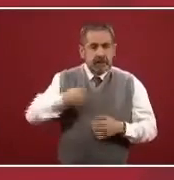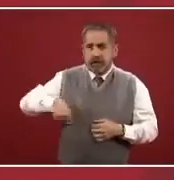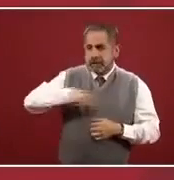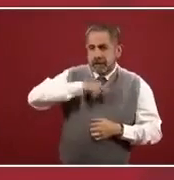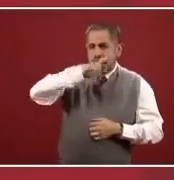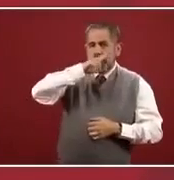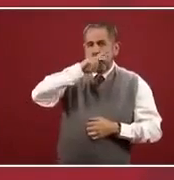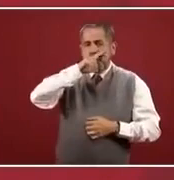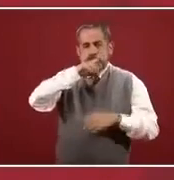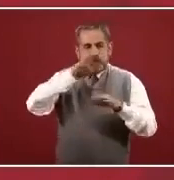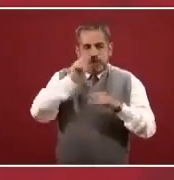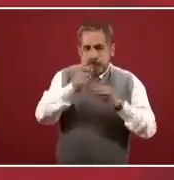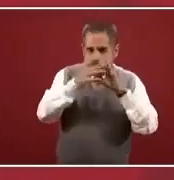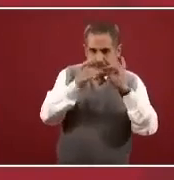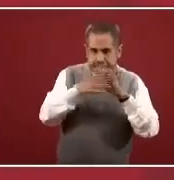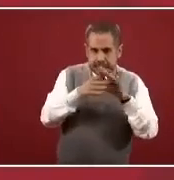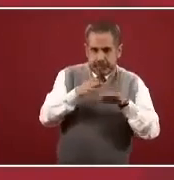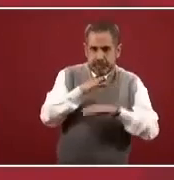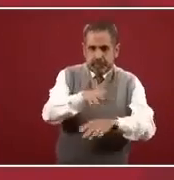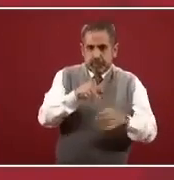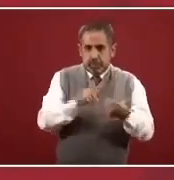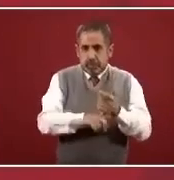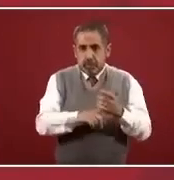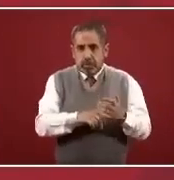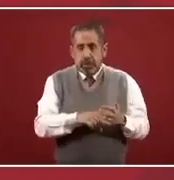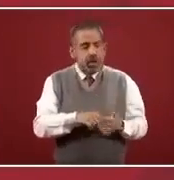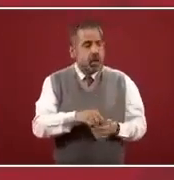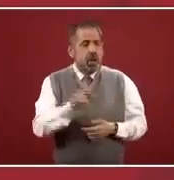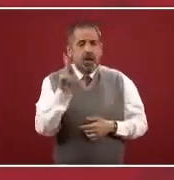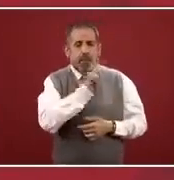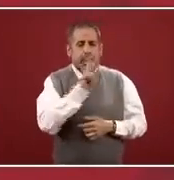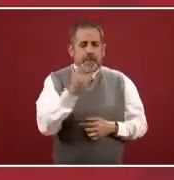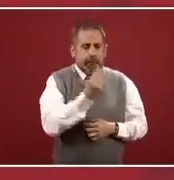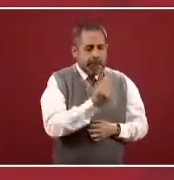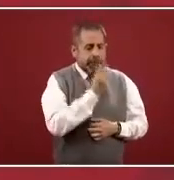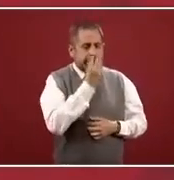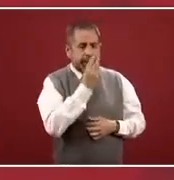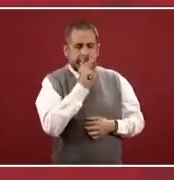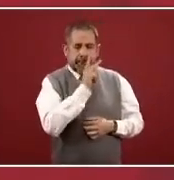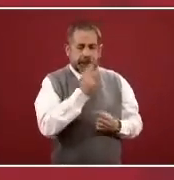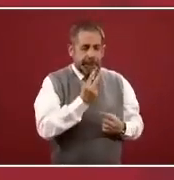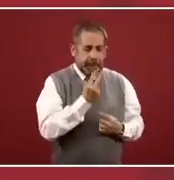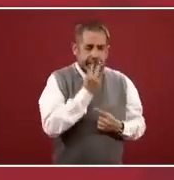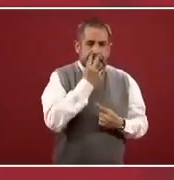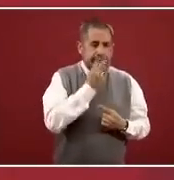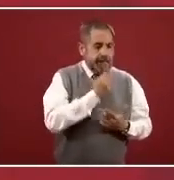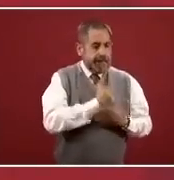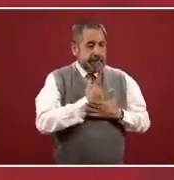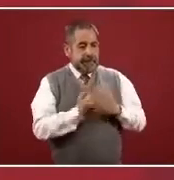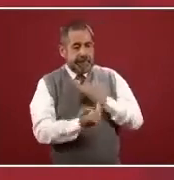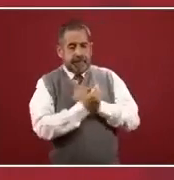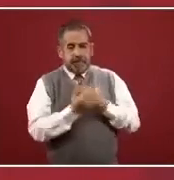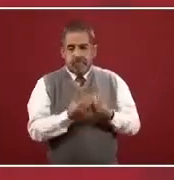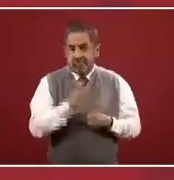era la parte de la ventilación, de los ventiladores mecánicos, porque ahí sí está reconocido que tenemos un rezago histórico